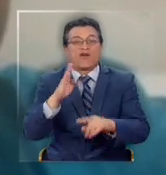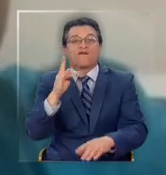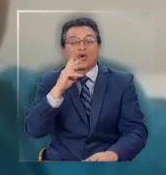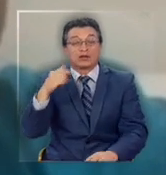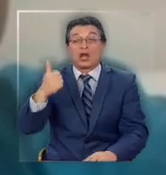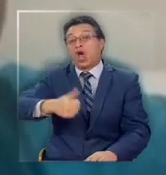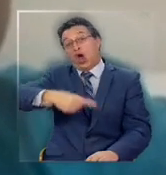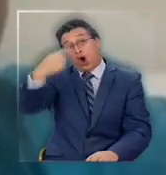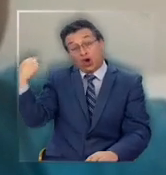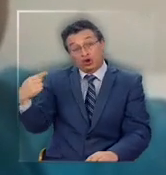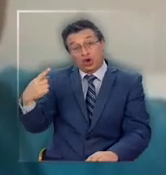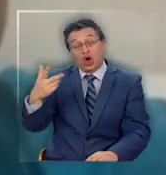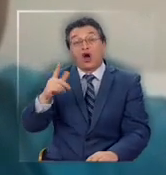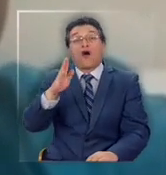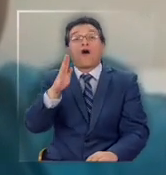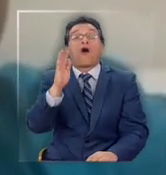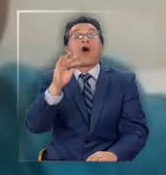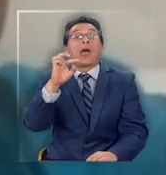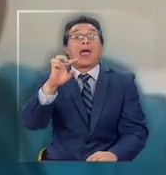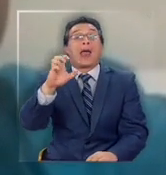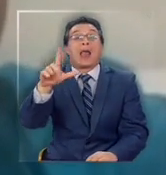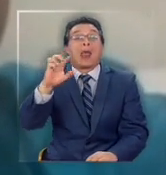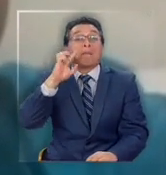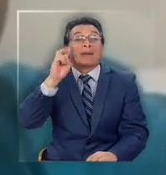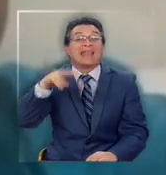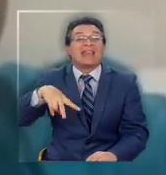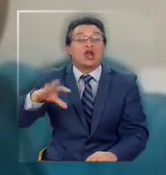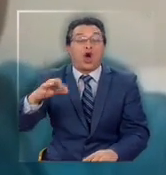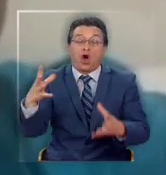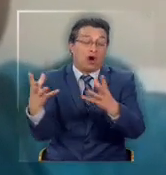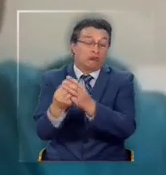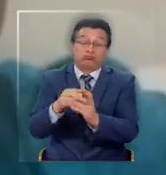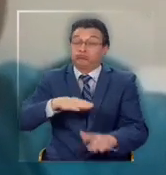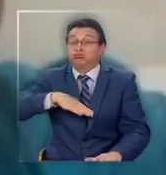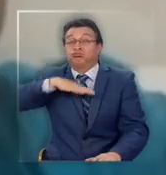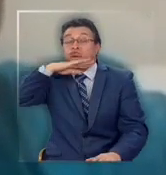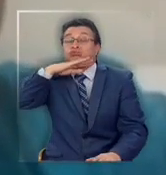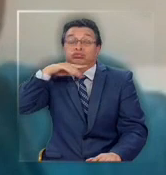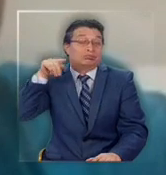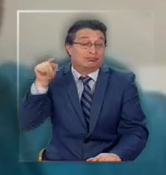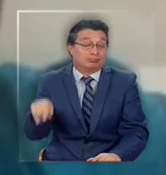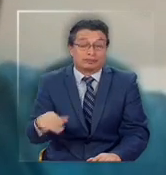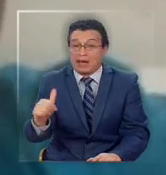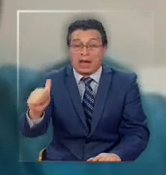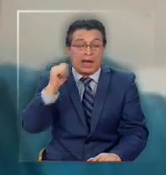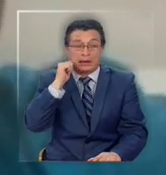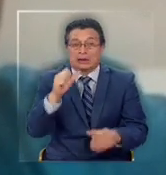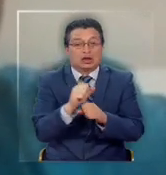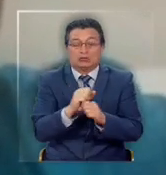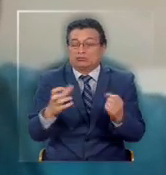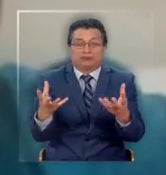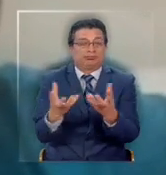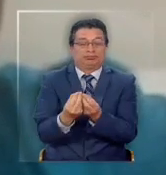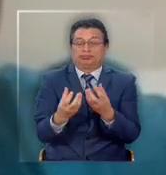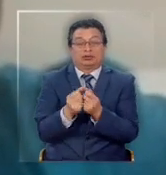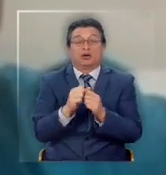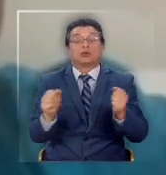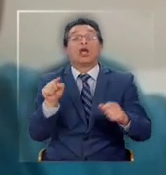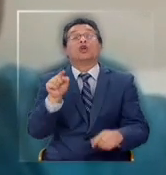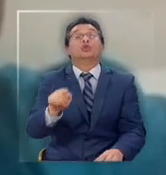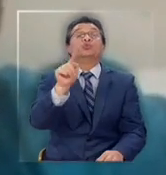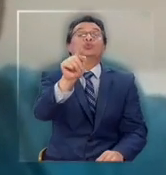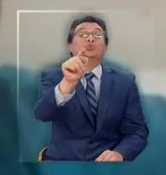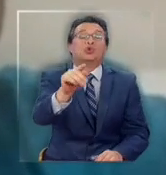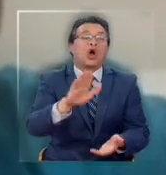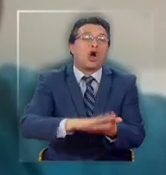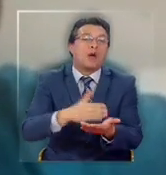preocupación. Podríamos decir que es el primer hospital público que lamentablemente colapsó, dado que ayer no fueron capaces de satisfacer la alta demanda. ¿Cómo es la situación a